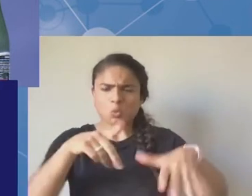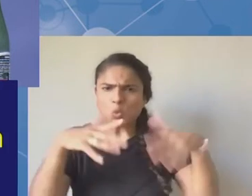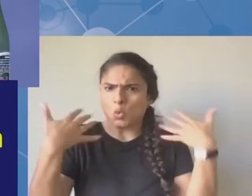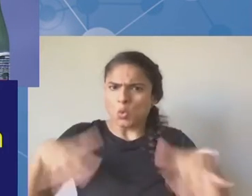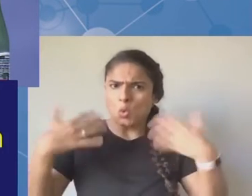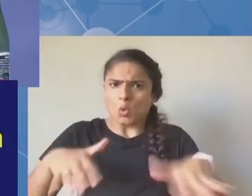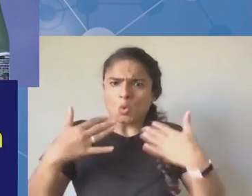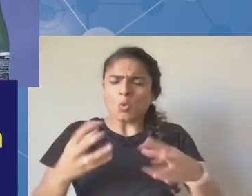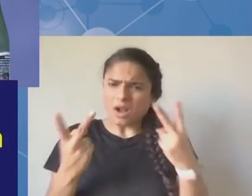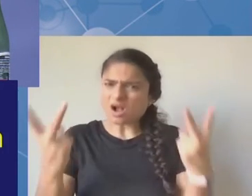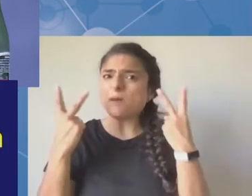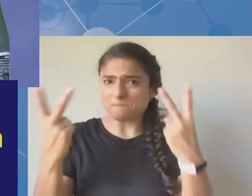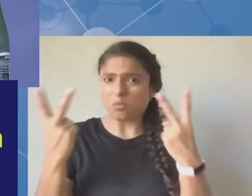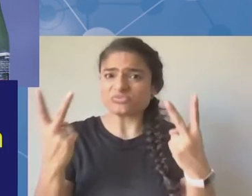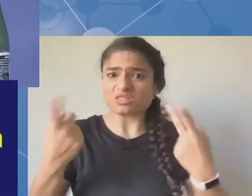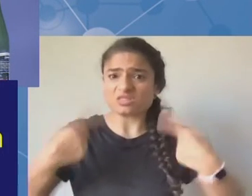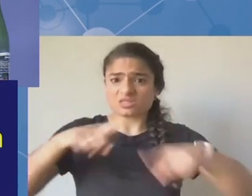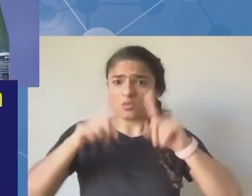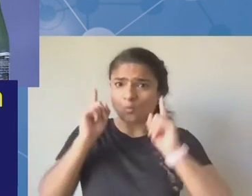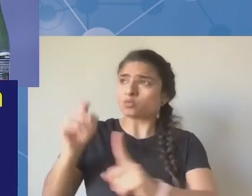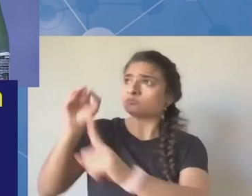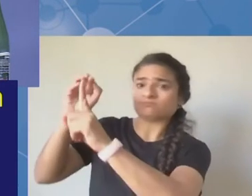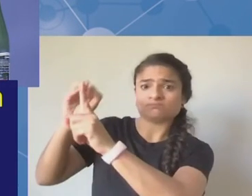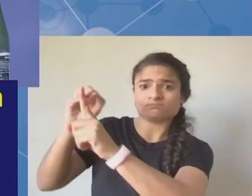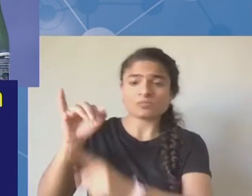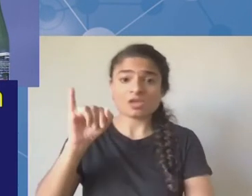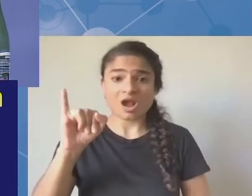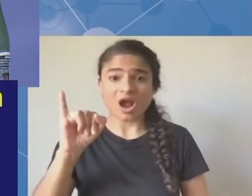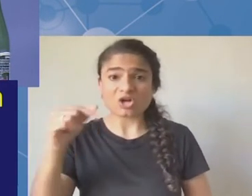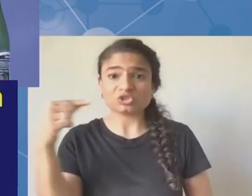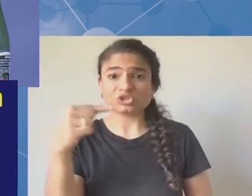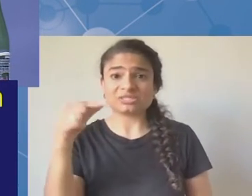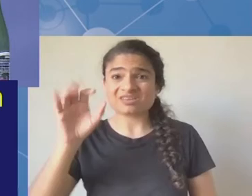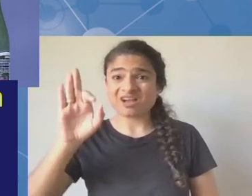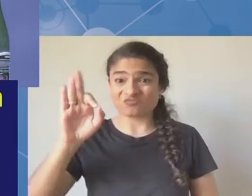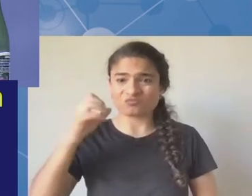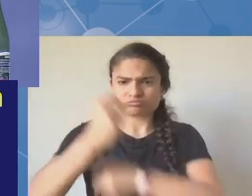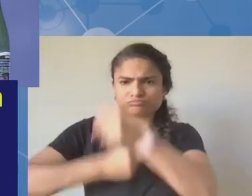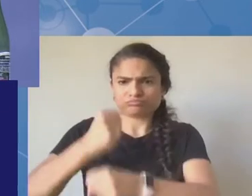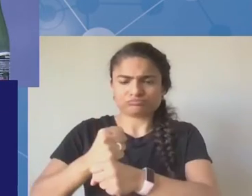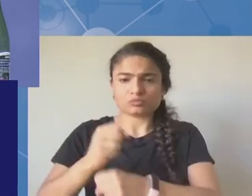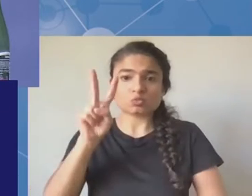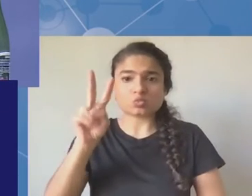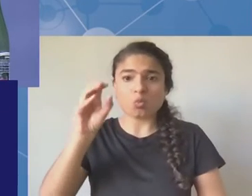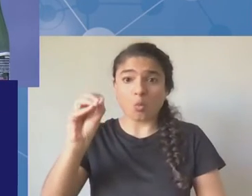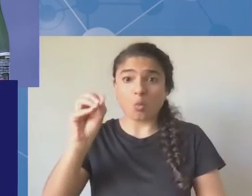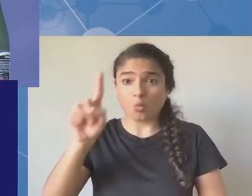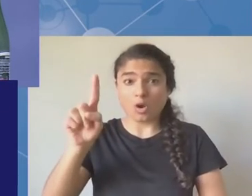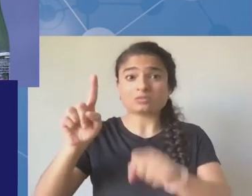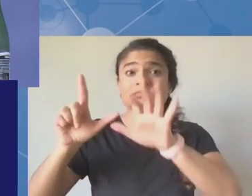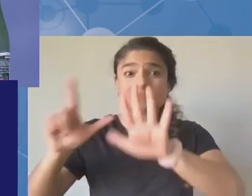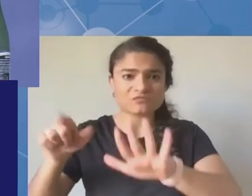durante varias cumbres IGF en Ginebra. En 2017 hubo una